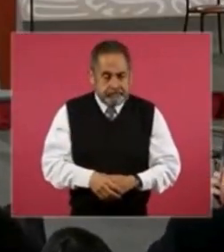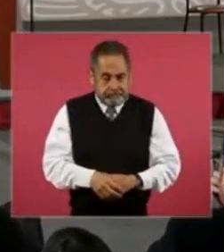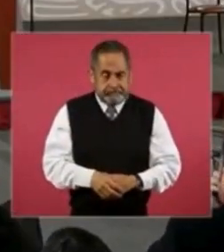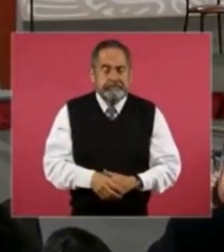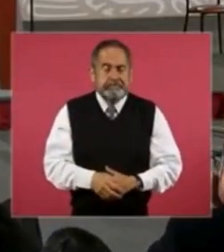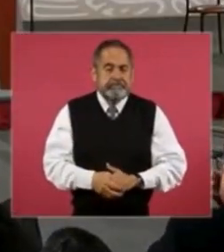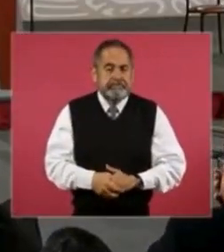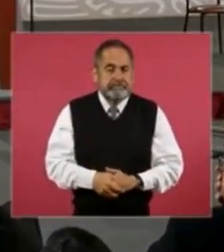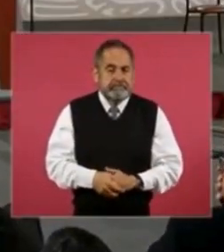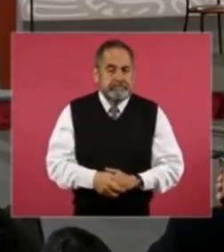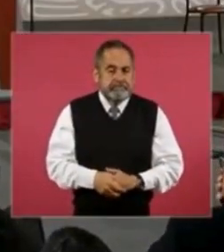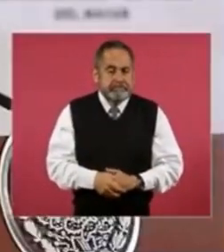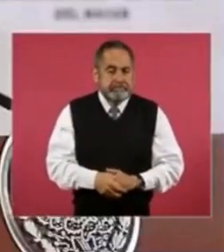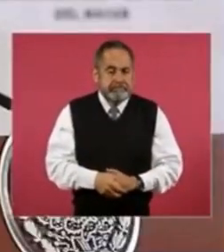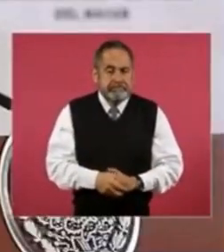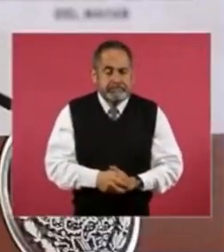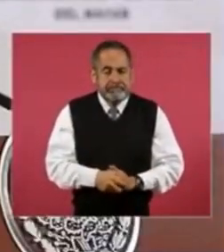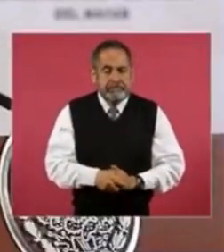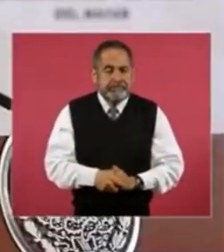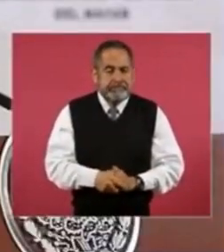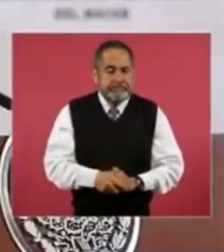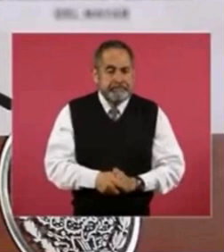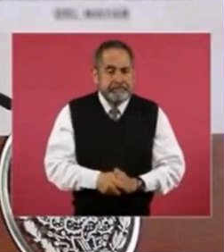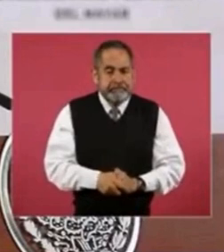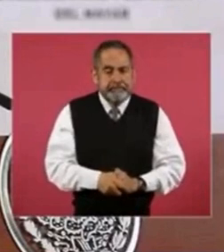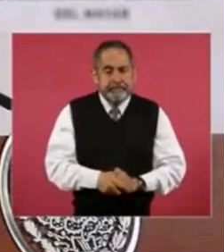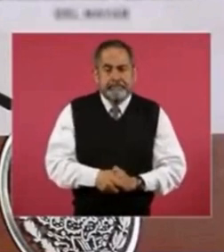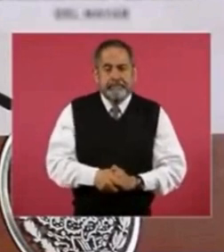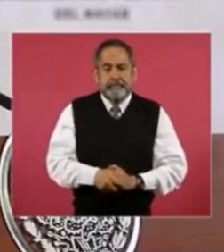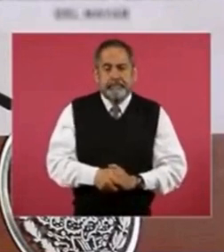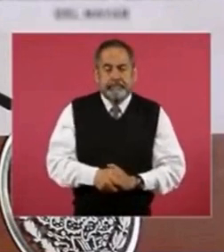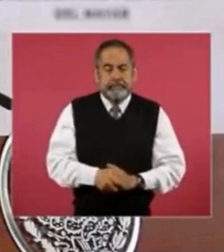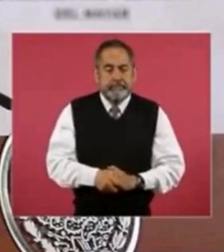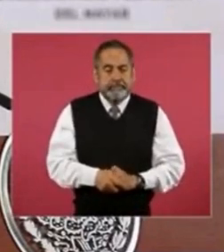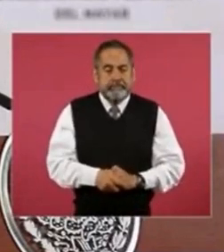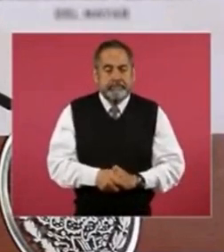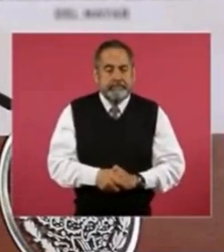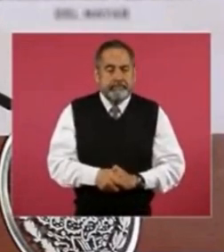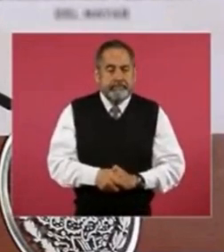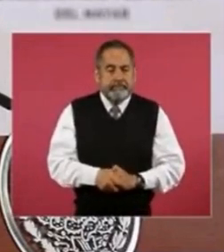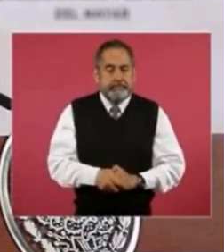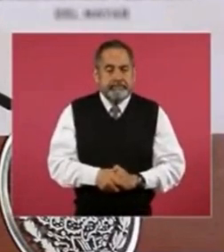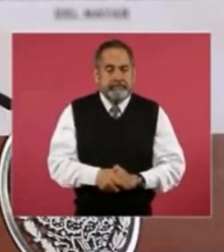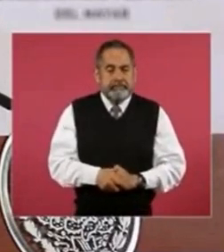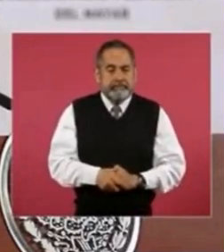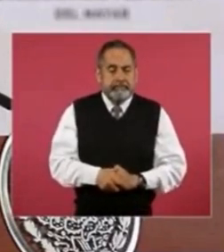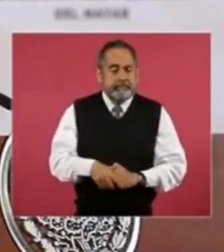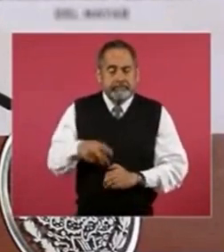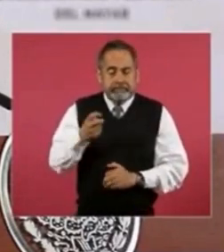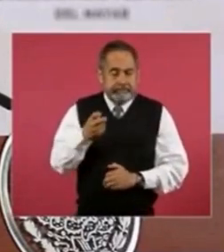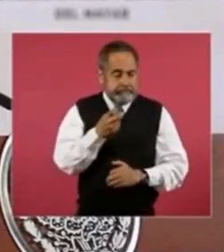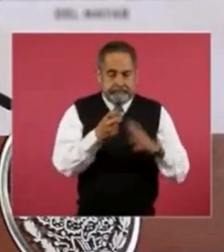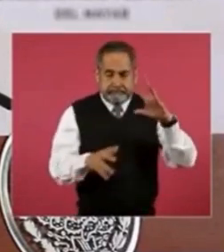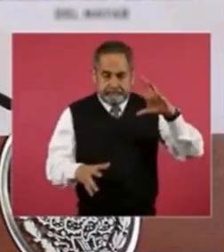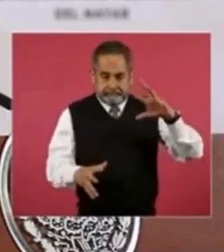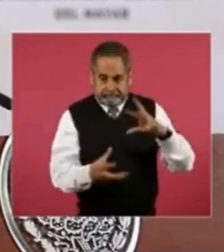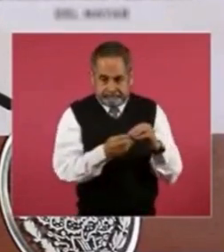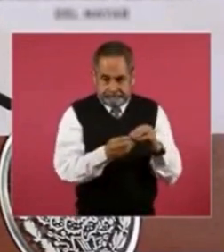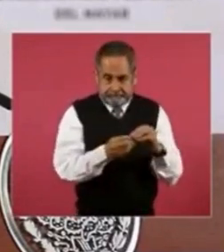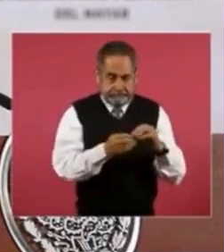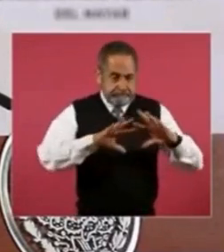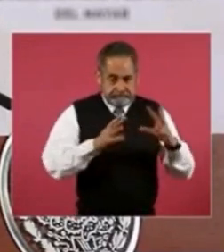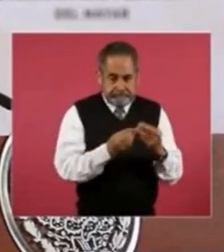que según él constituyen una injerencia en los asuntos internos de México además la secretaría de relaciones exteriores